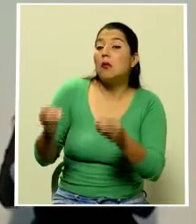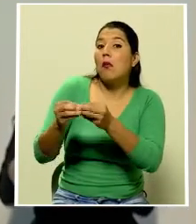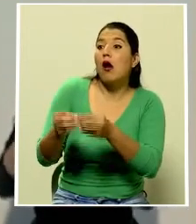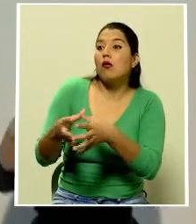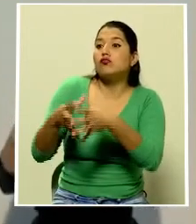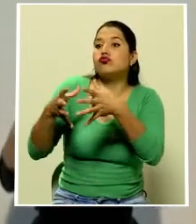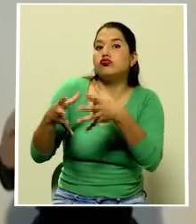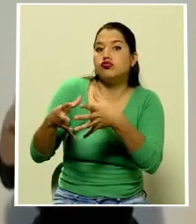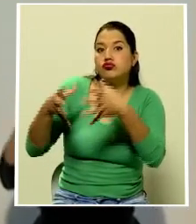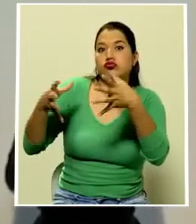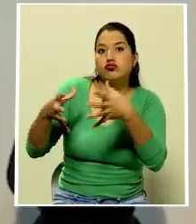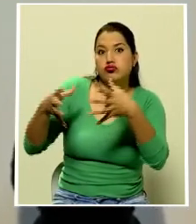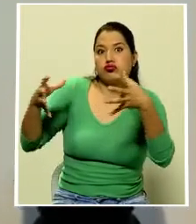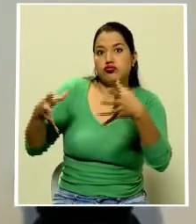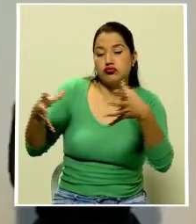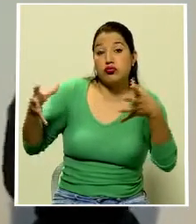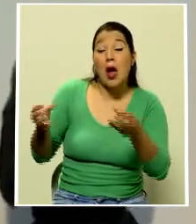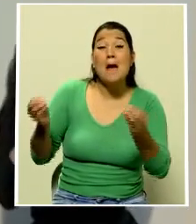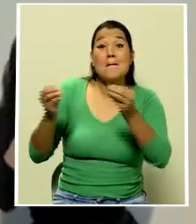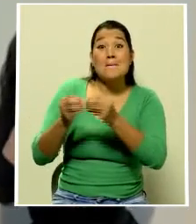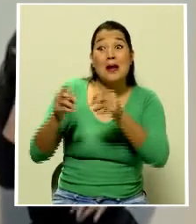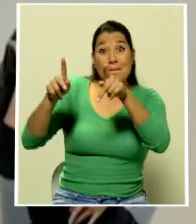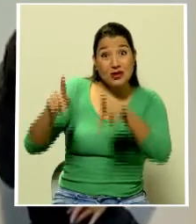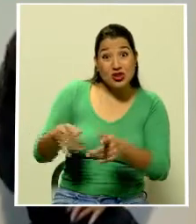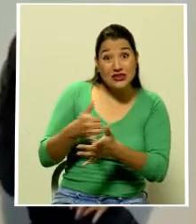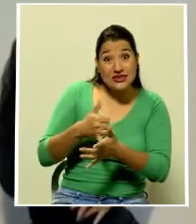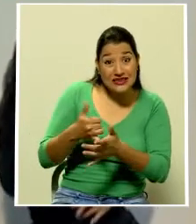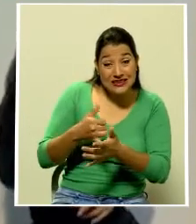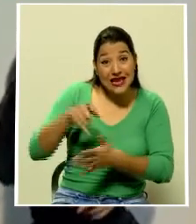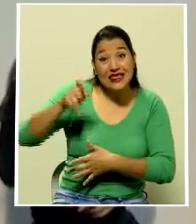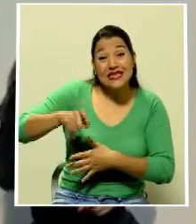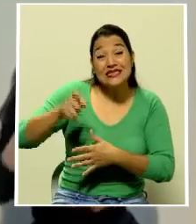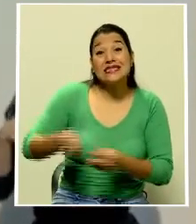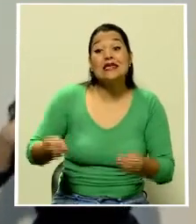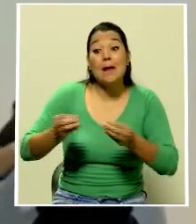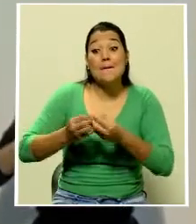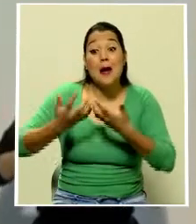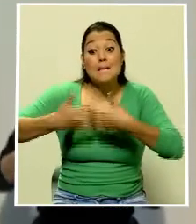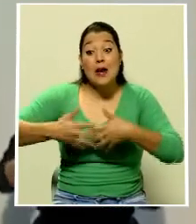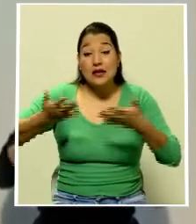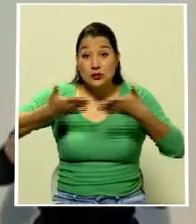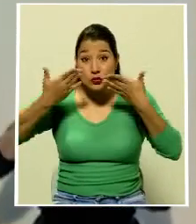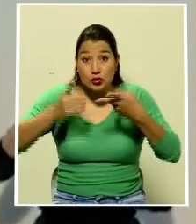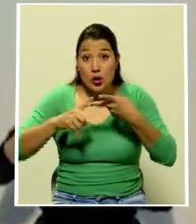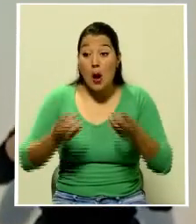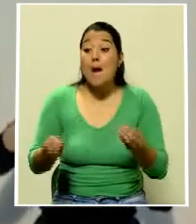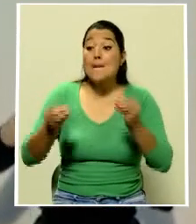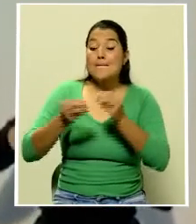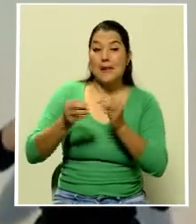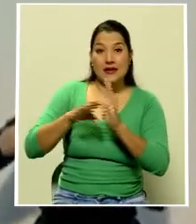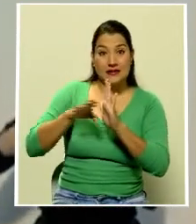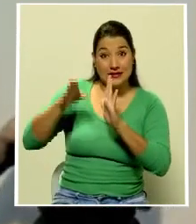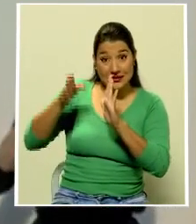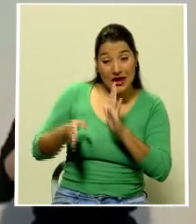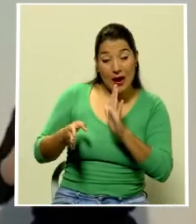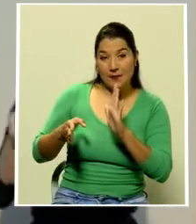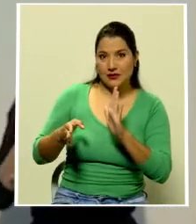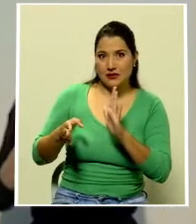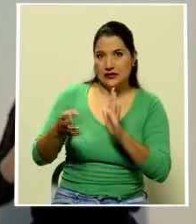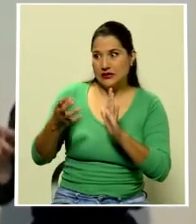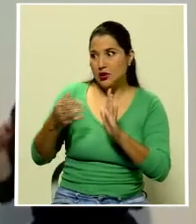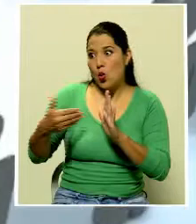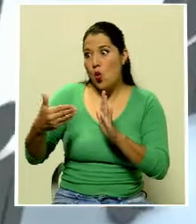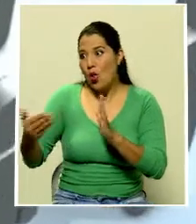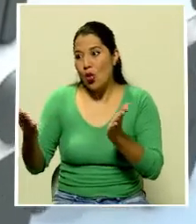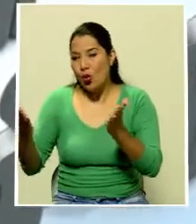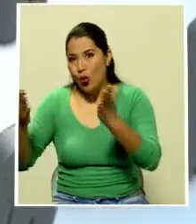habiendo más casos graves que van a ocupar más ventiladores mecánicos, más camas de hospital en UCI, cuando no hay